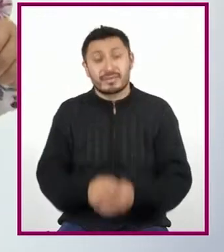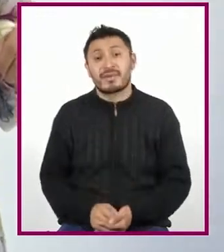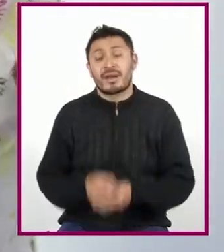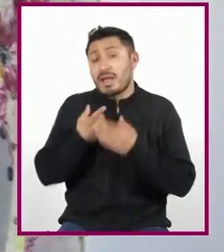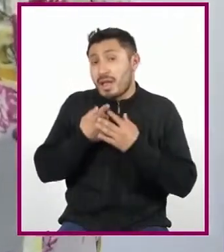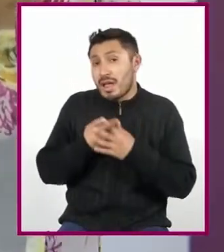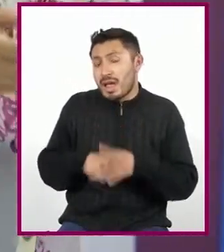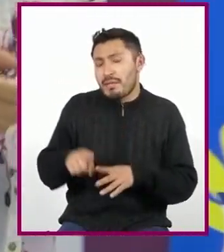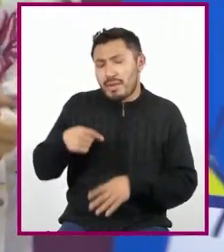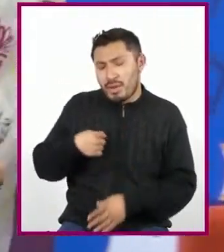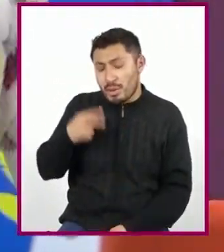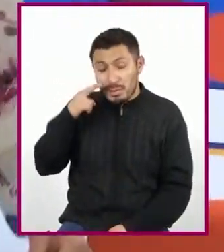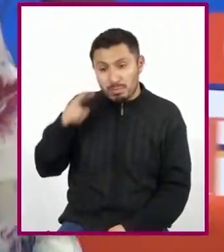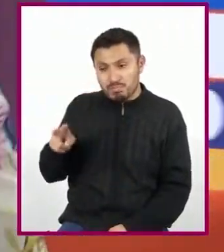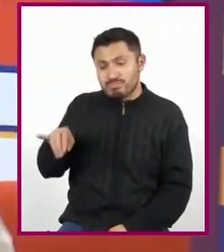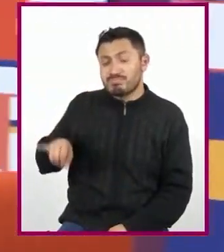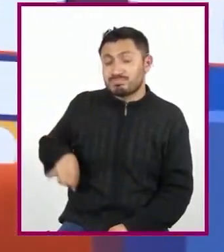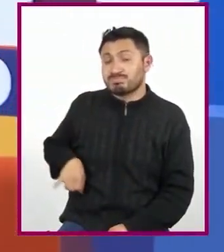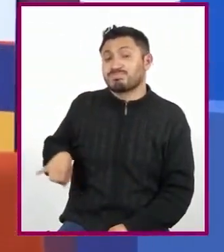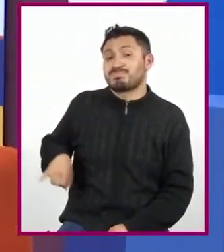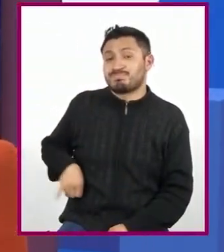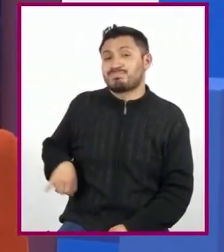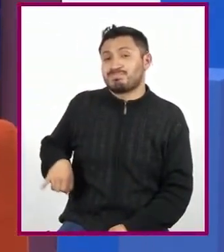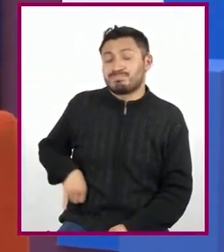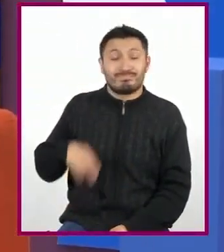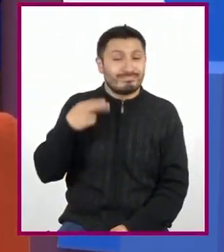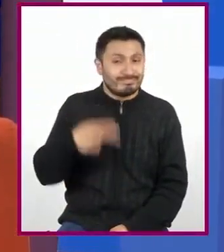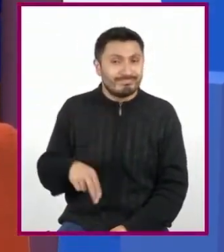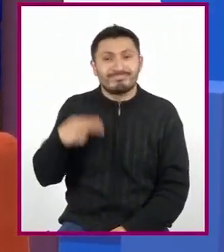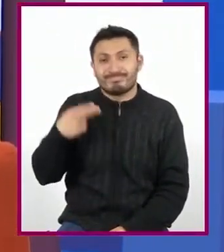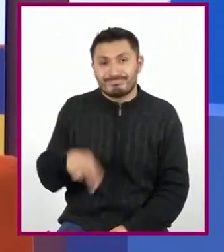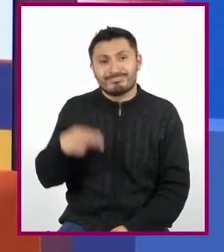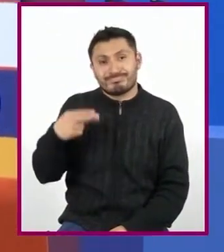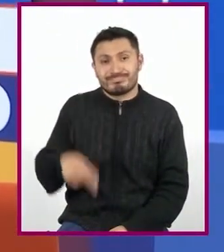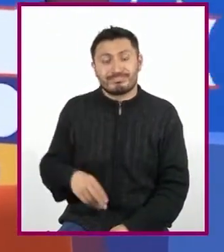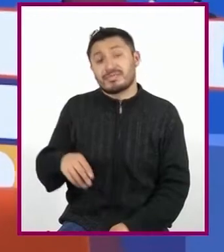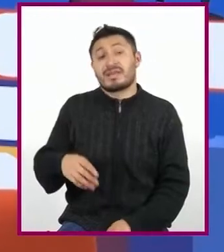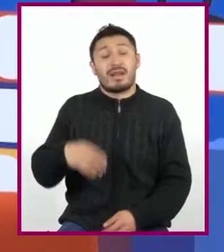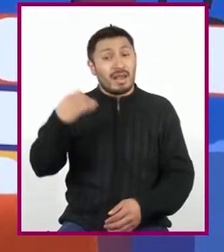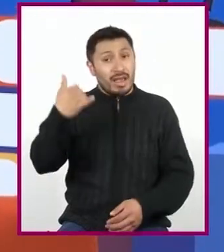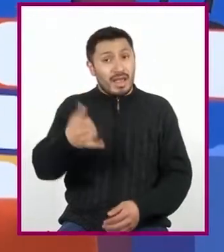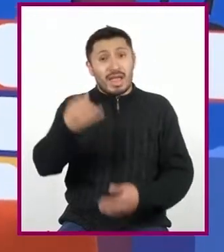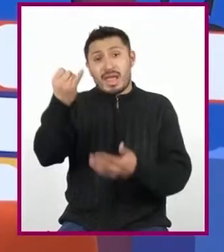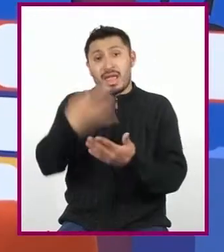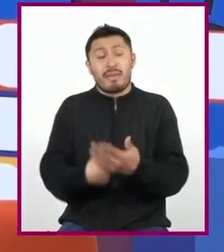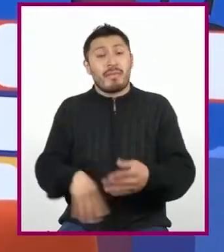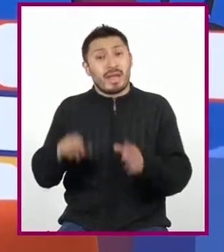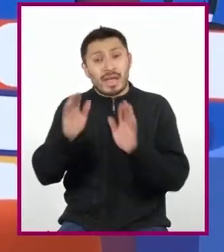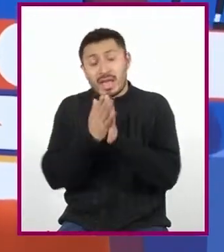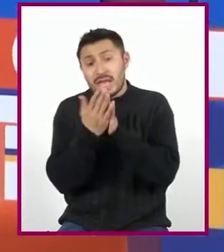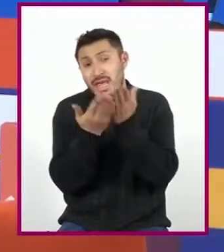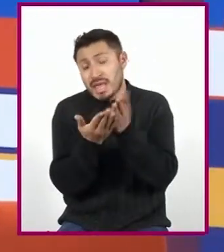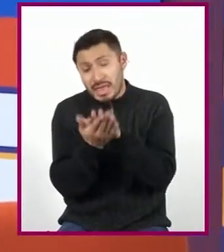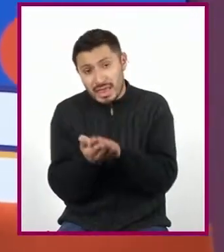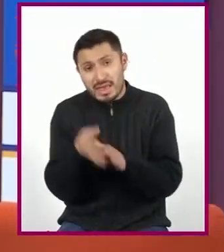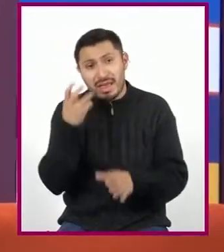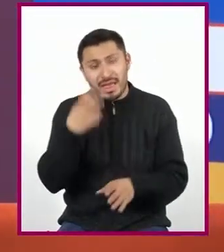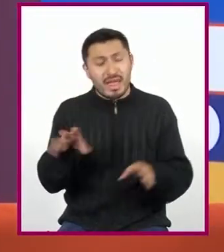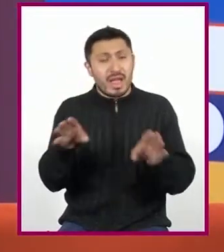un especialista o un amigo del autor, y pocas veces es el mismo autor quien lo hace. En el caso del ejemplo